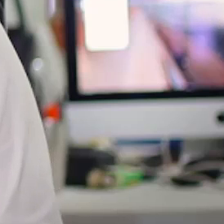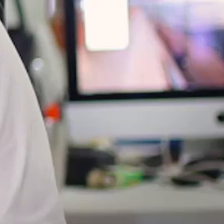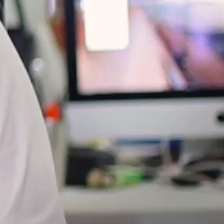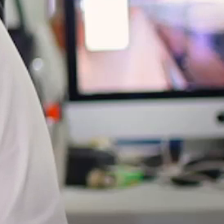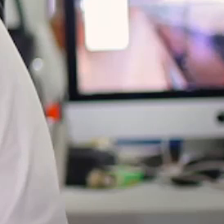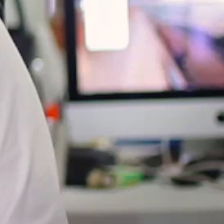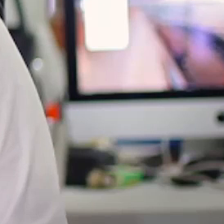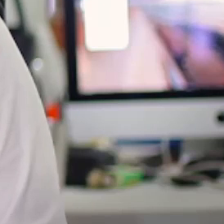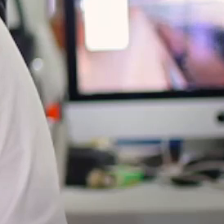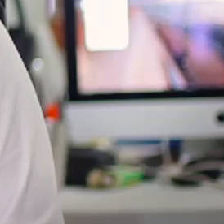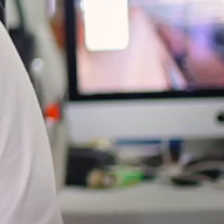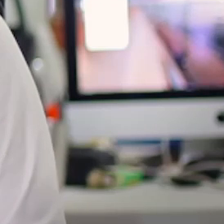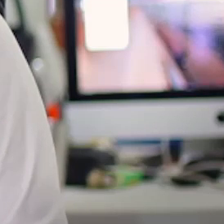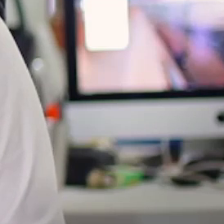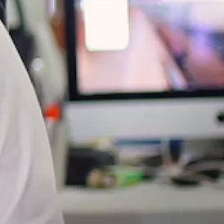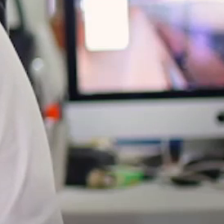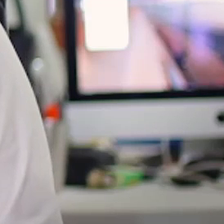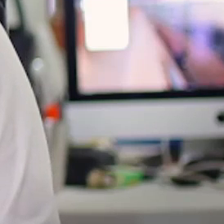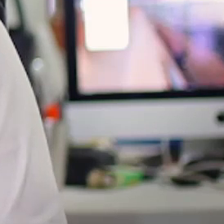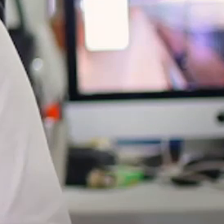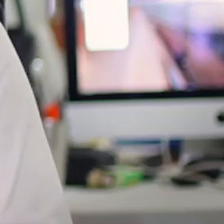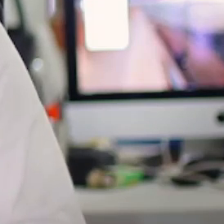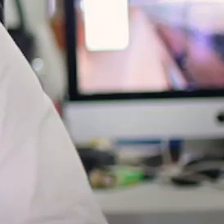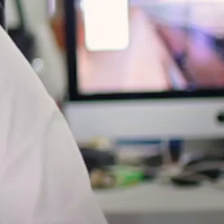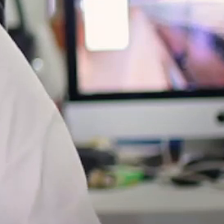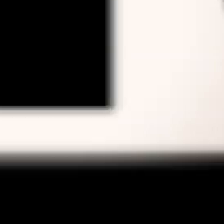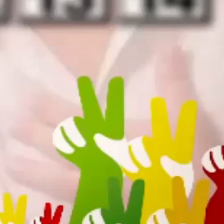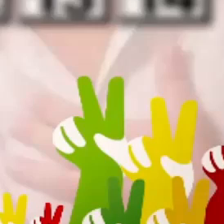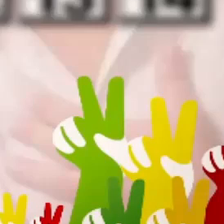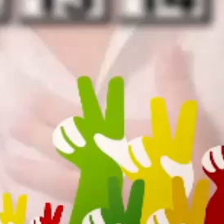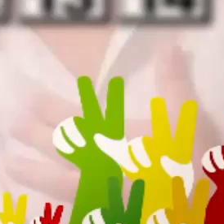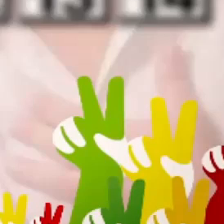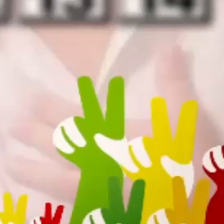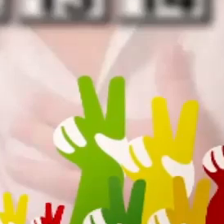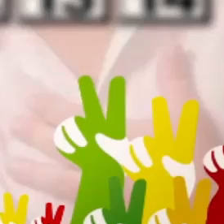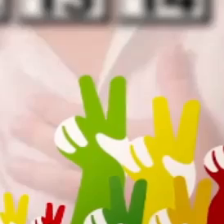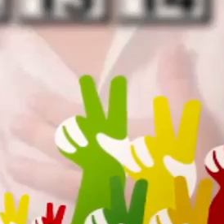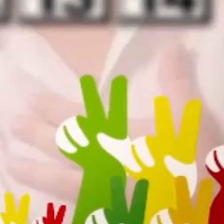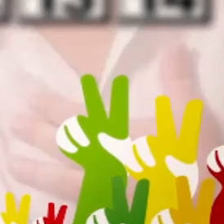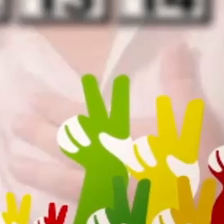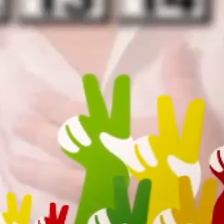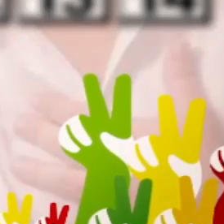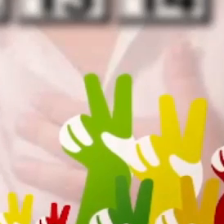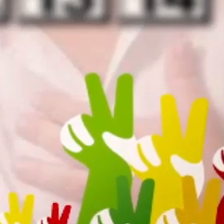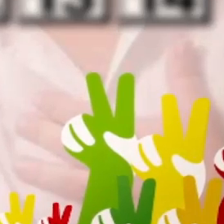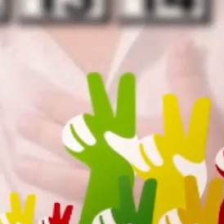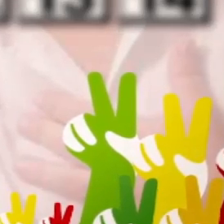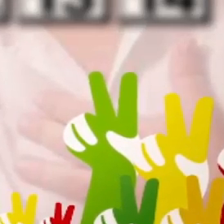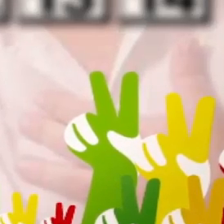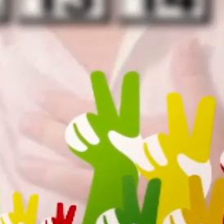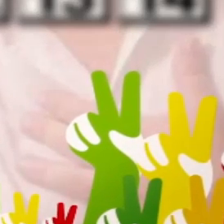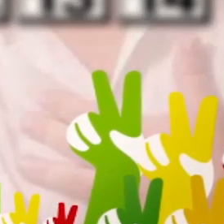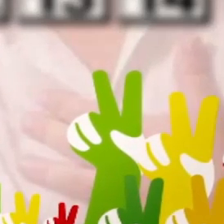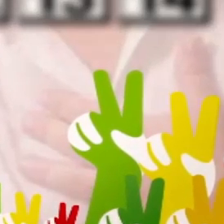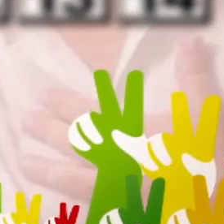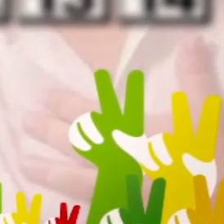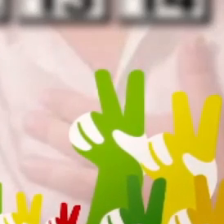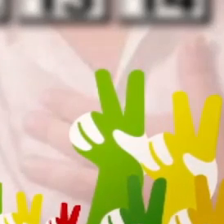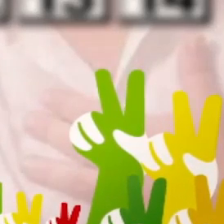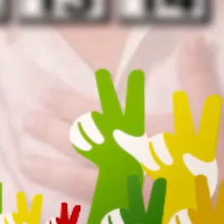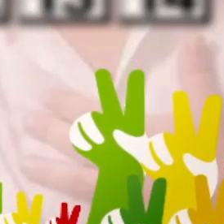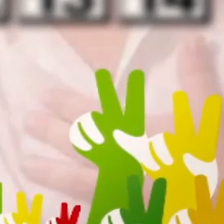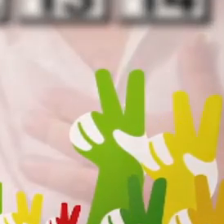preparado, estoy listo. Tu voto y el mío cuentan. Mano Salva, concejal, marca partido de la U, número